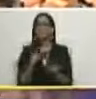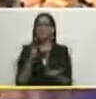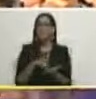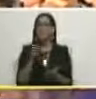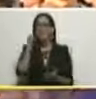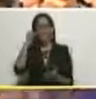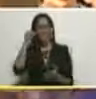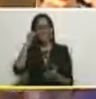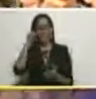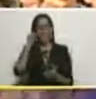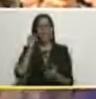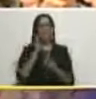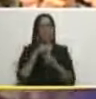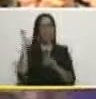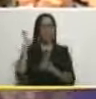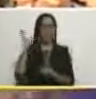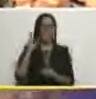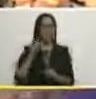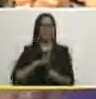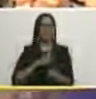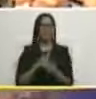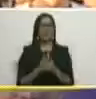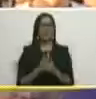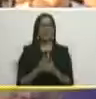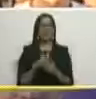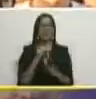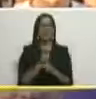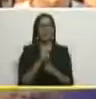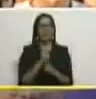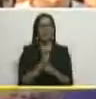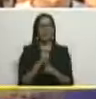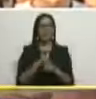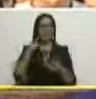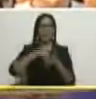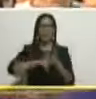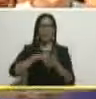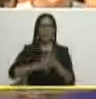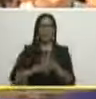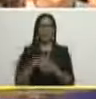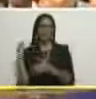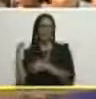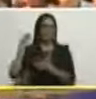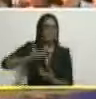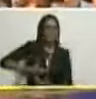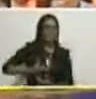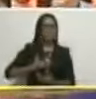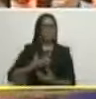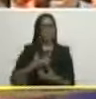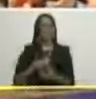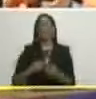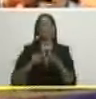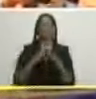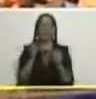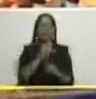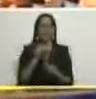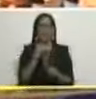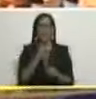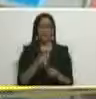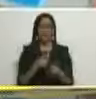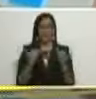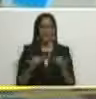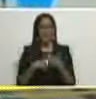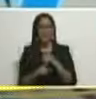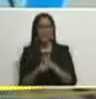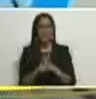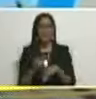día sábado de la ciudad de Caracas, que estaba en el preolímpico de lucha. Claro. Y todo el mundo me decía, ya entraste a la